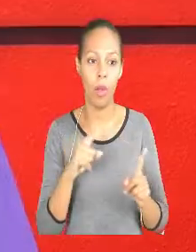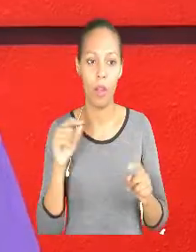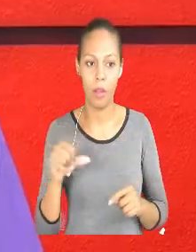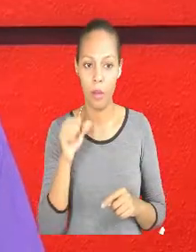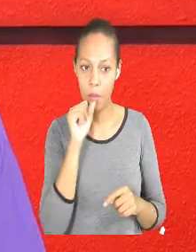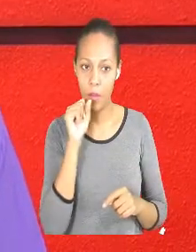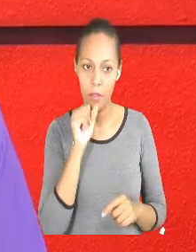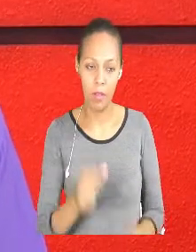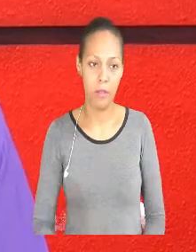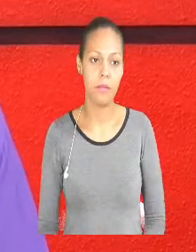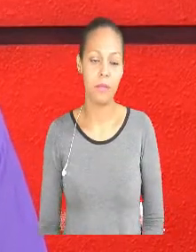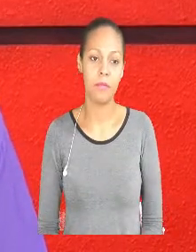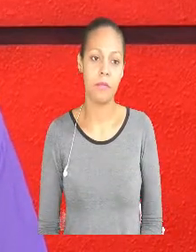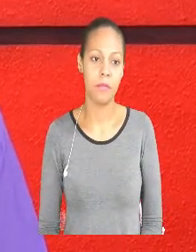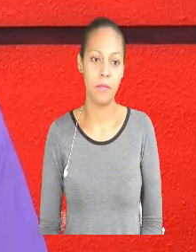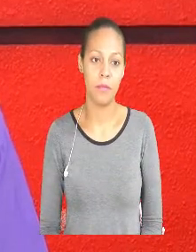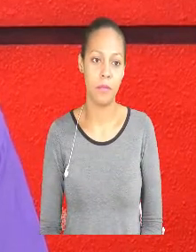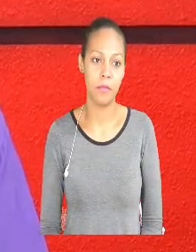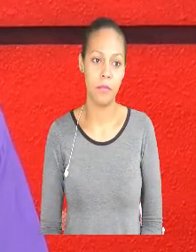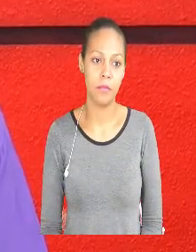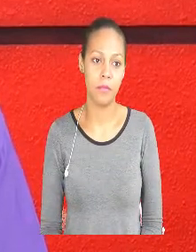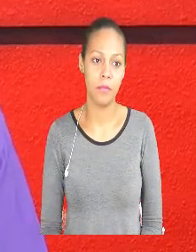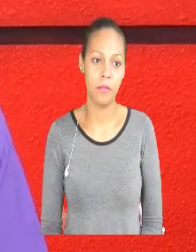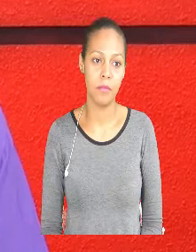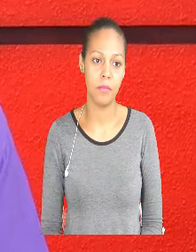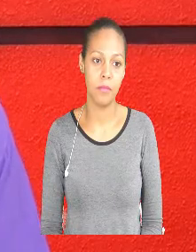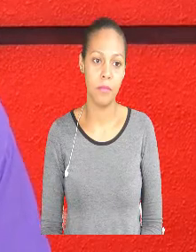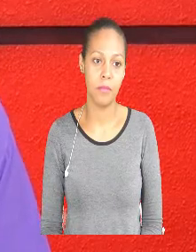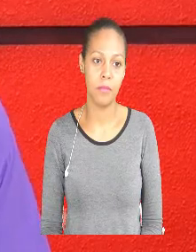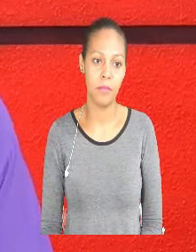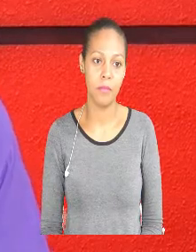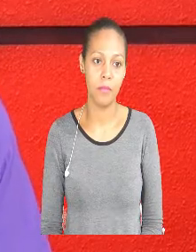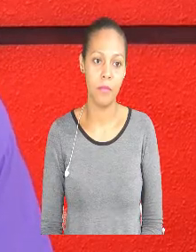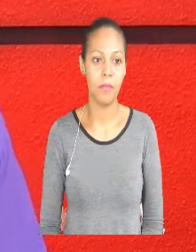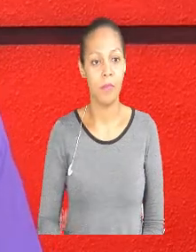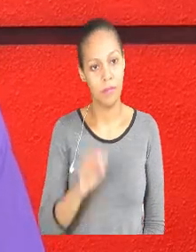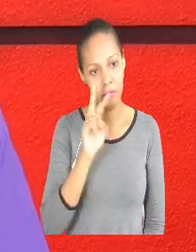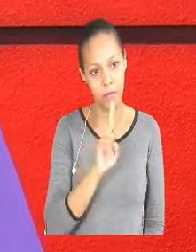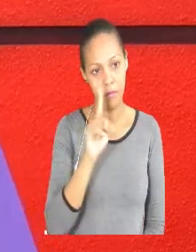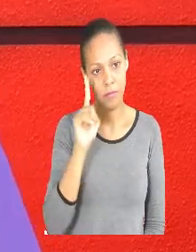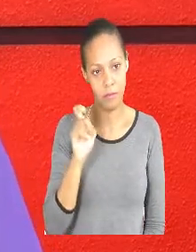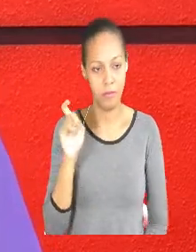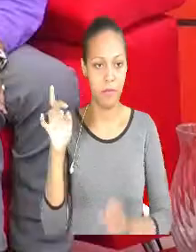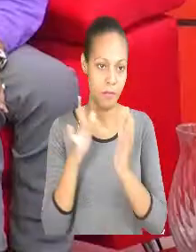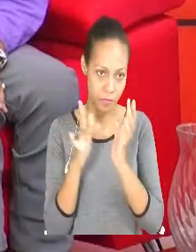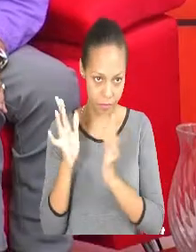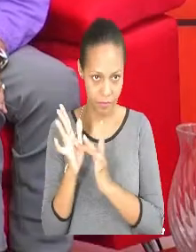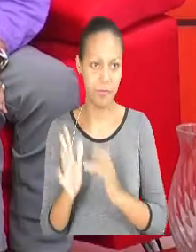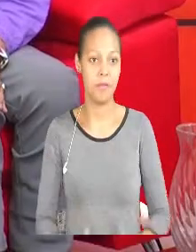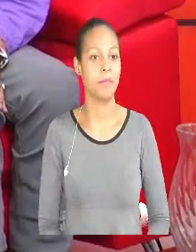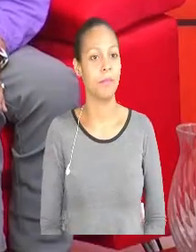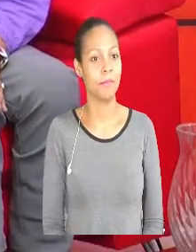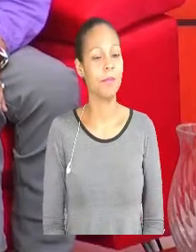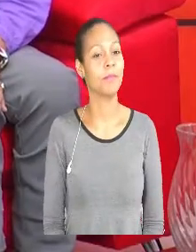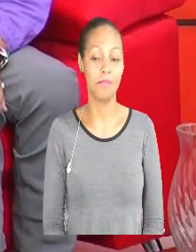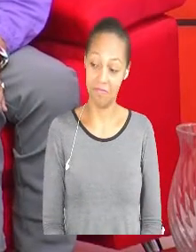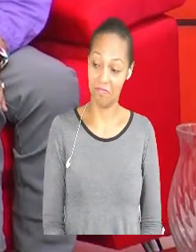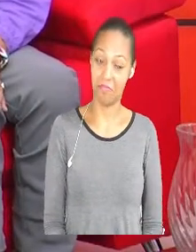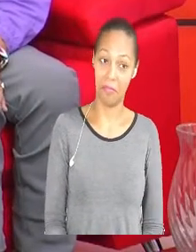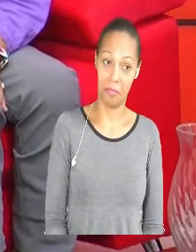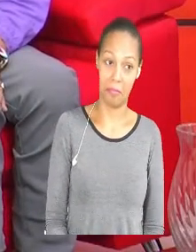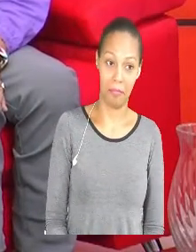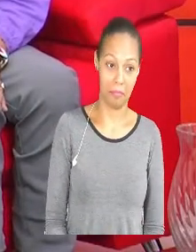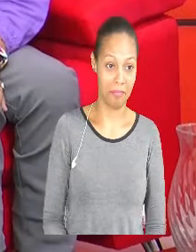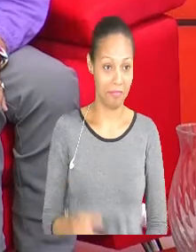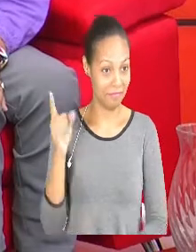Bermeja? Cumpleaños de Barranca Bermeja, 26 de abril. Muy bien, Marge,